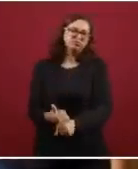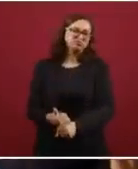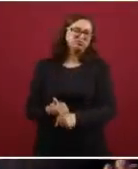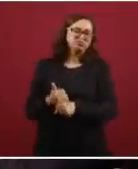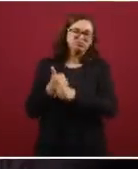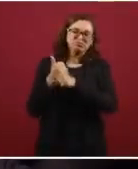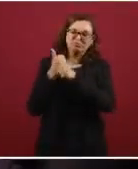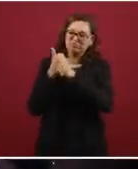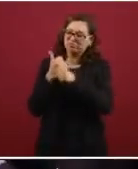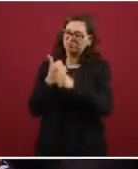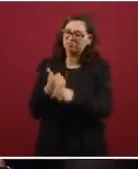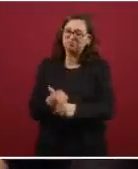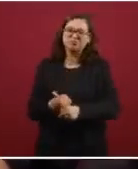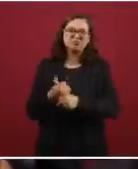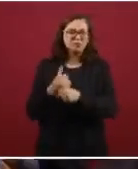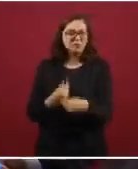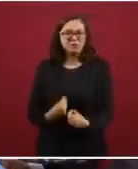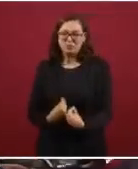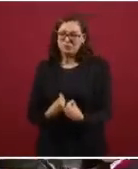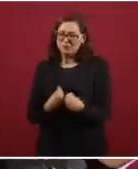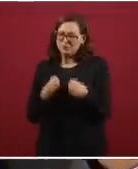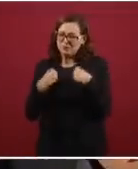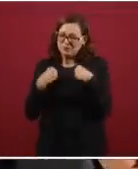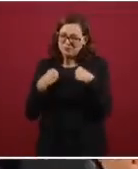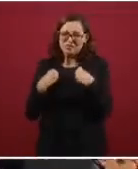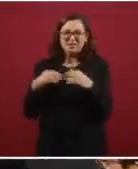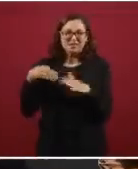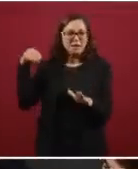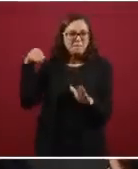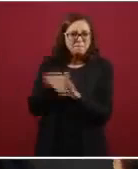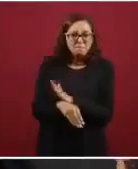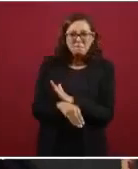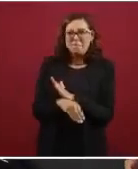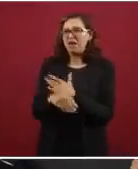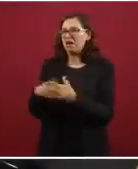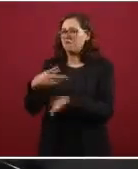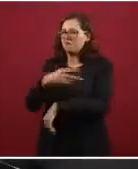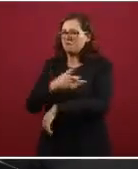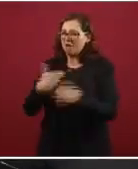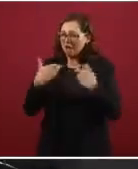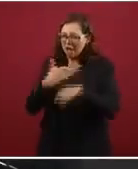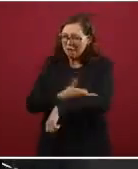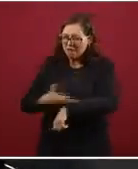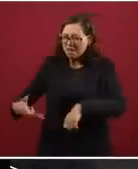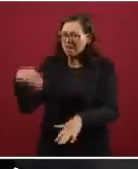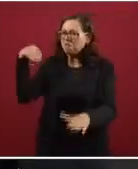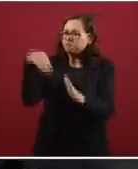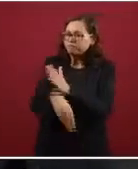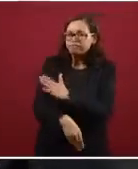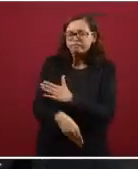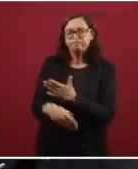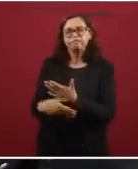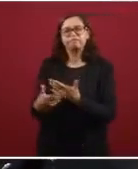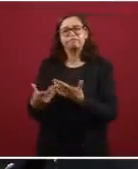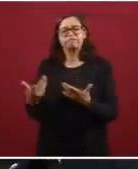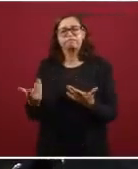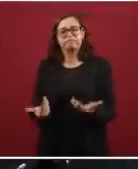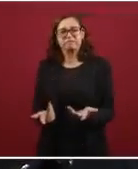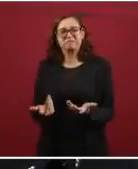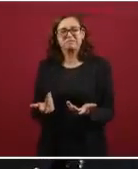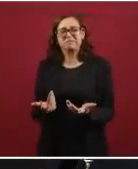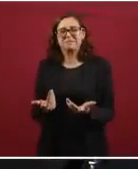cómo afectan a las familias, cómo se afectan ellos mismos, cómo se